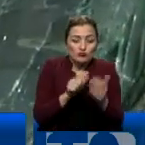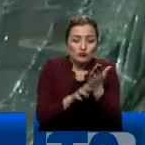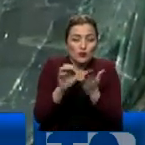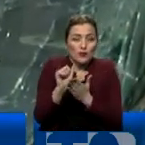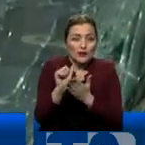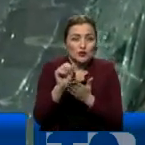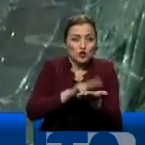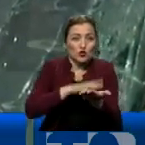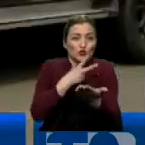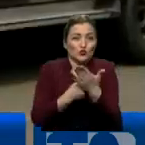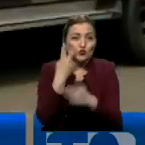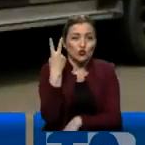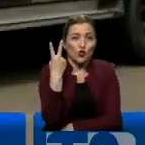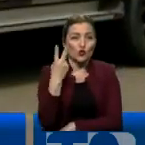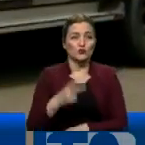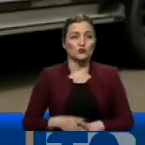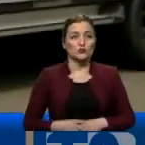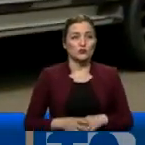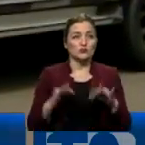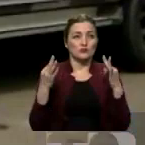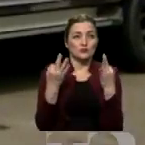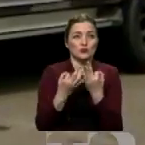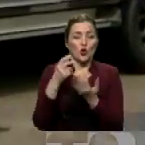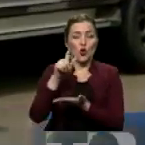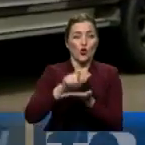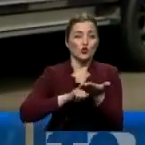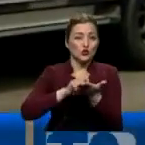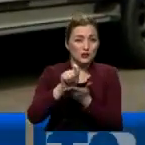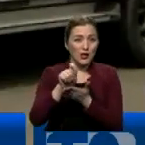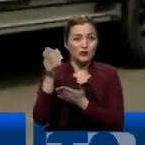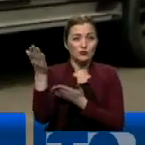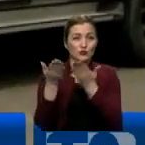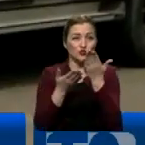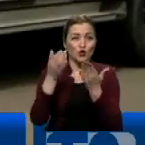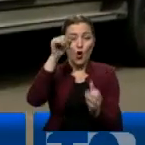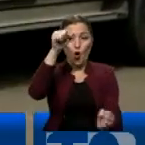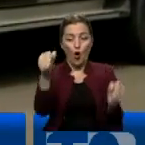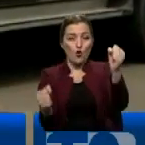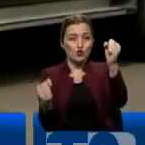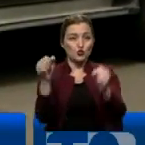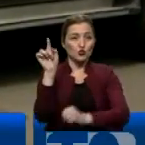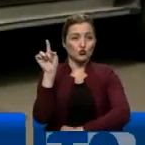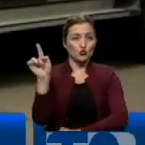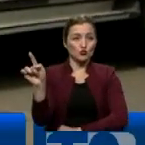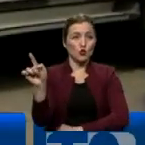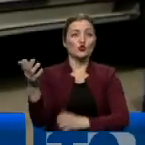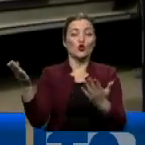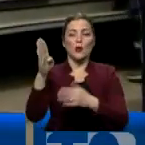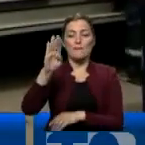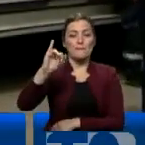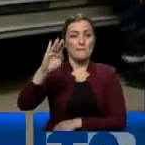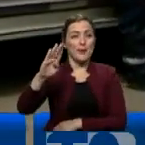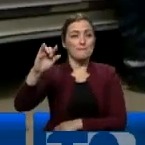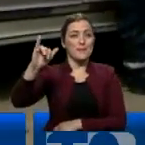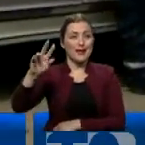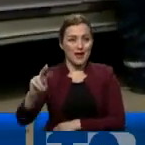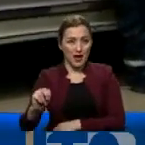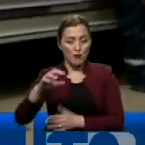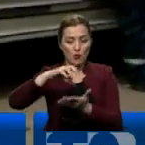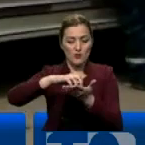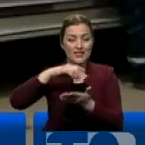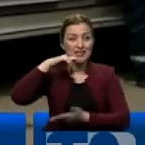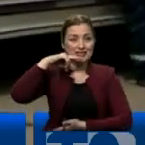y sus dos sobrinos. La familia había contratado los servicios del conductor de este carro desde Biblián, provincia del Cañar, hacia